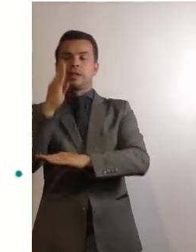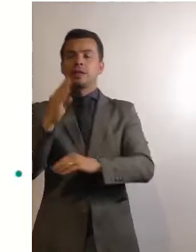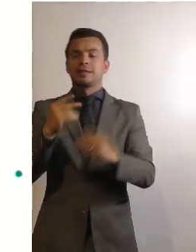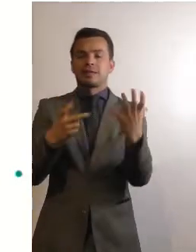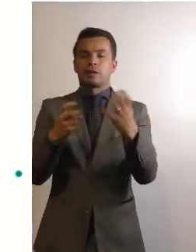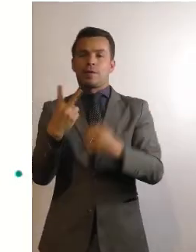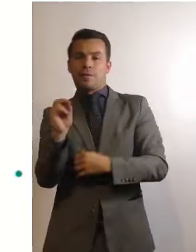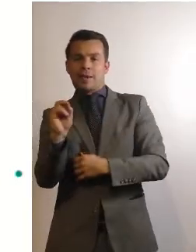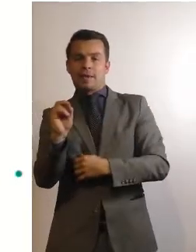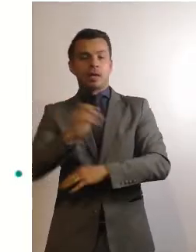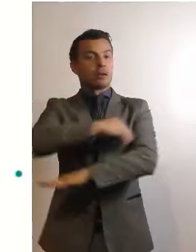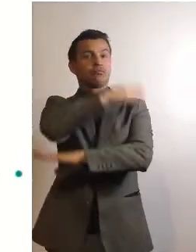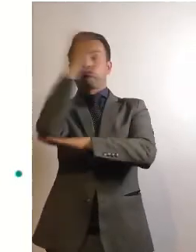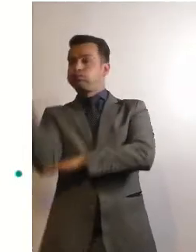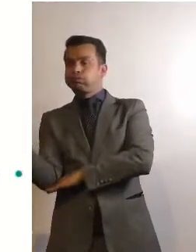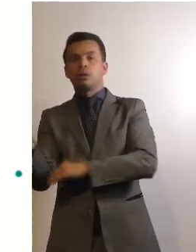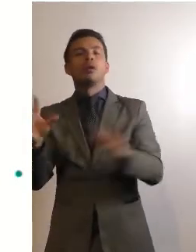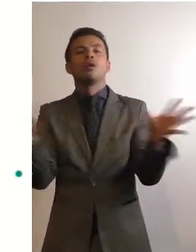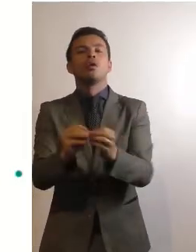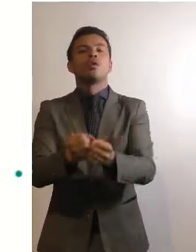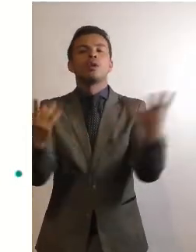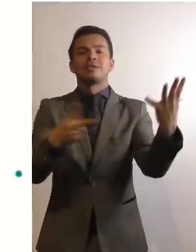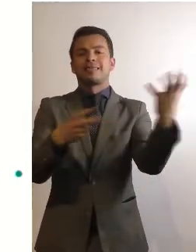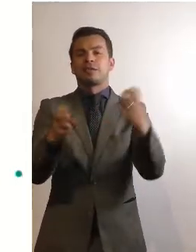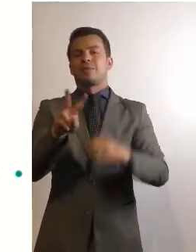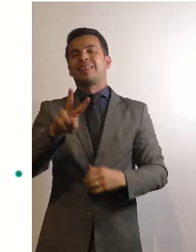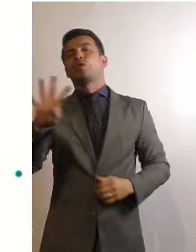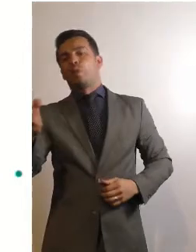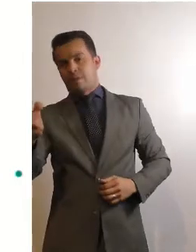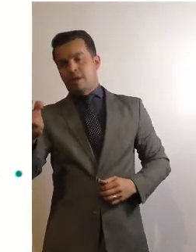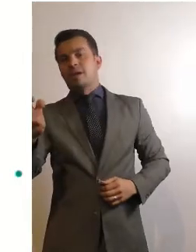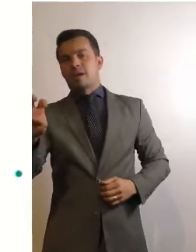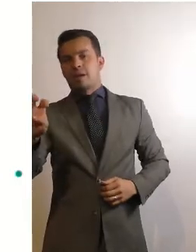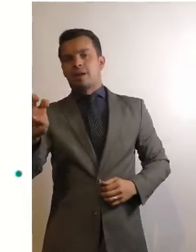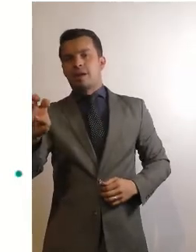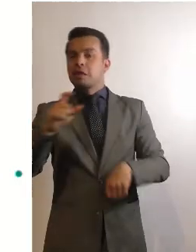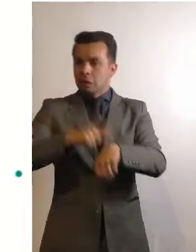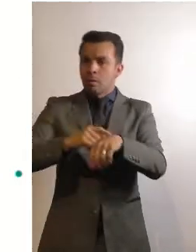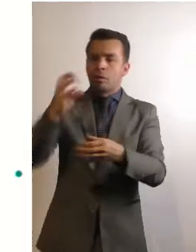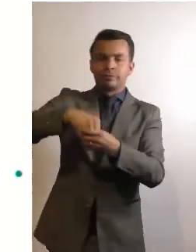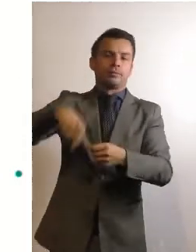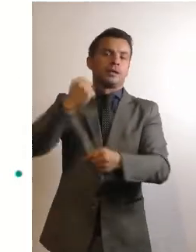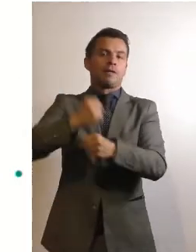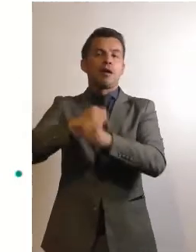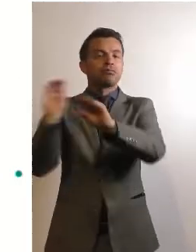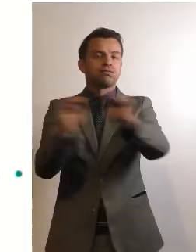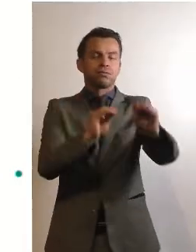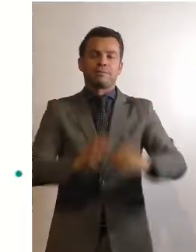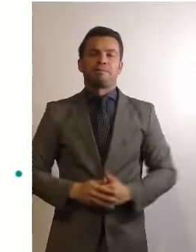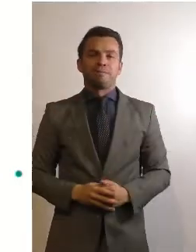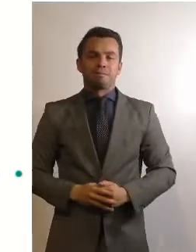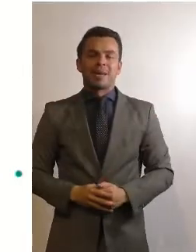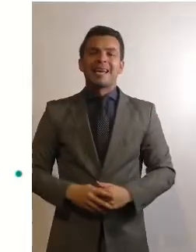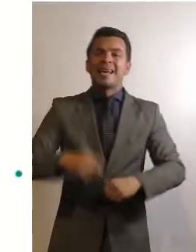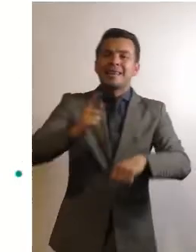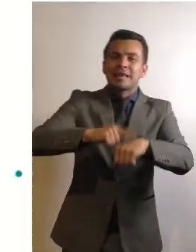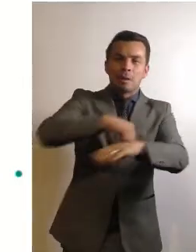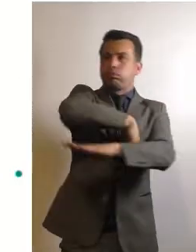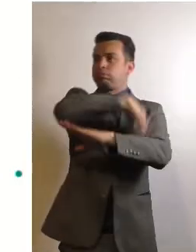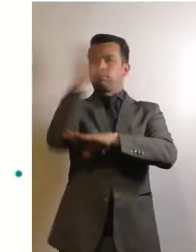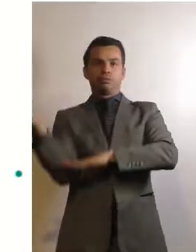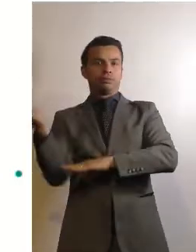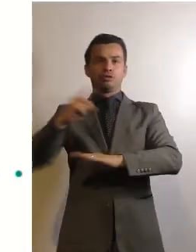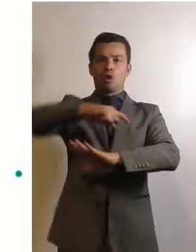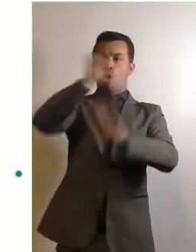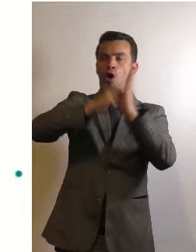completo, 729 académicos. En tiempos completos equivalentes,